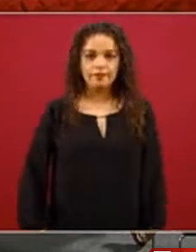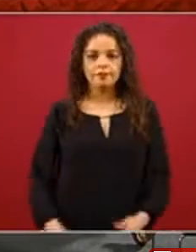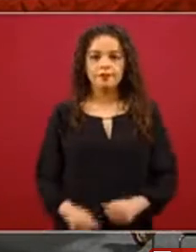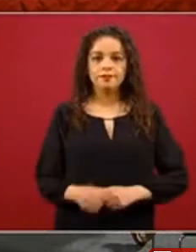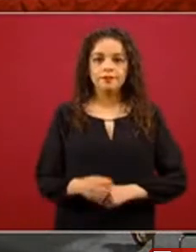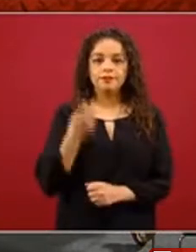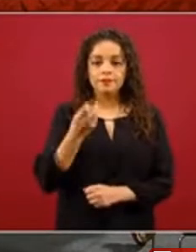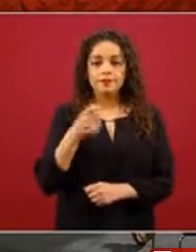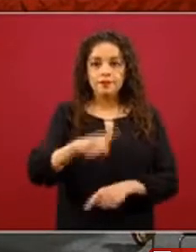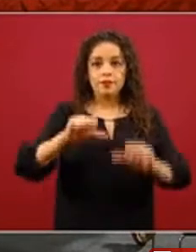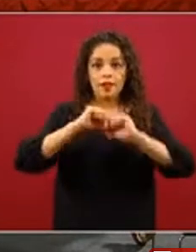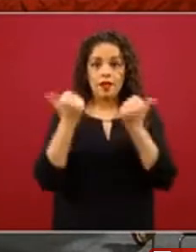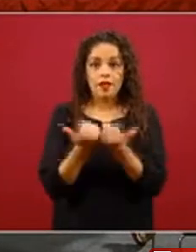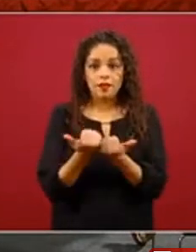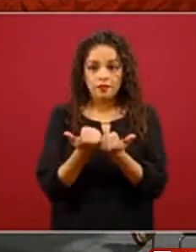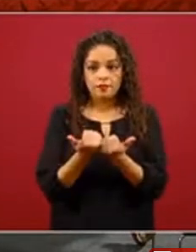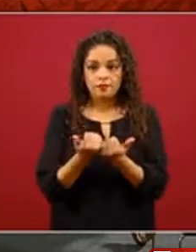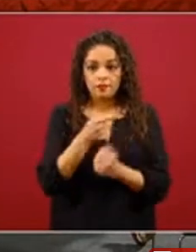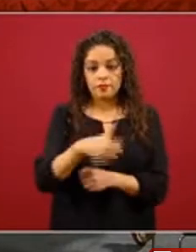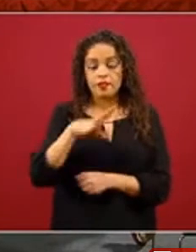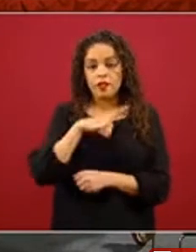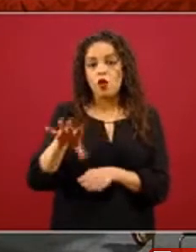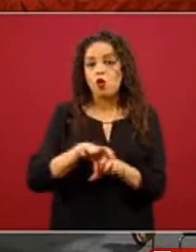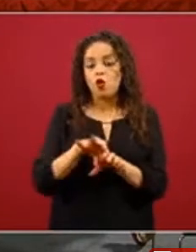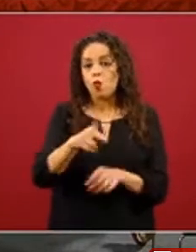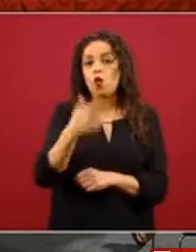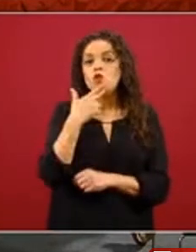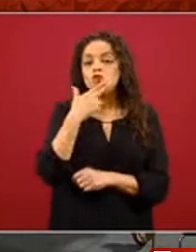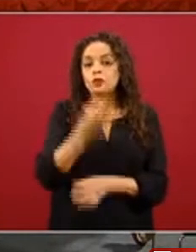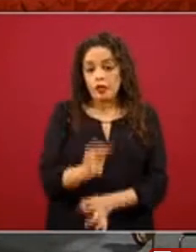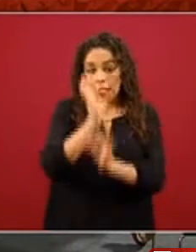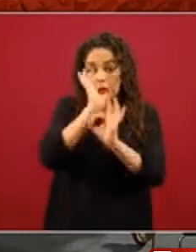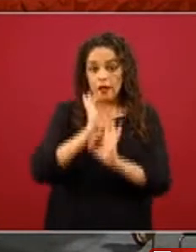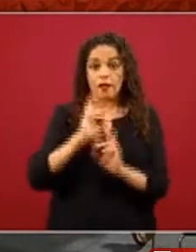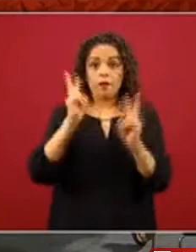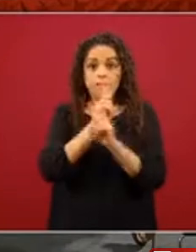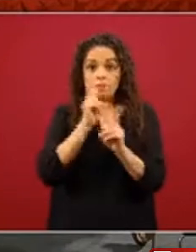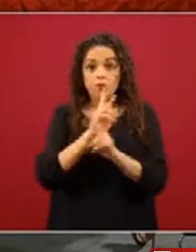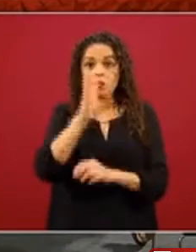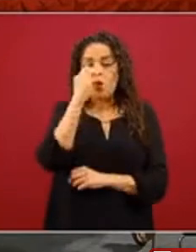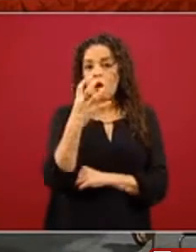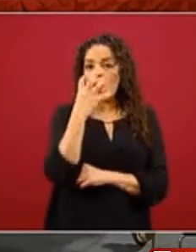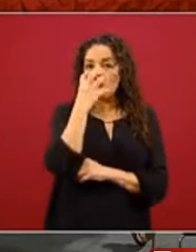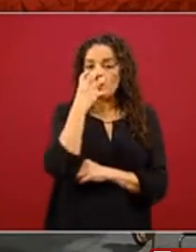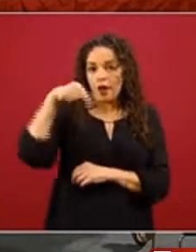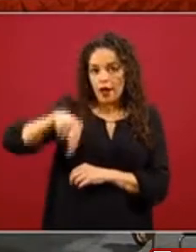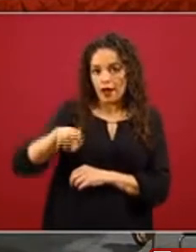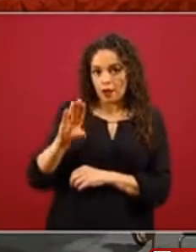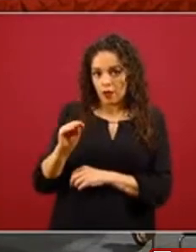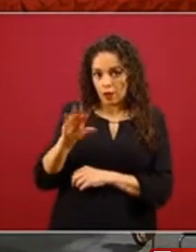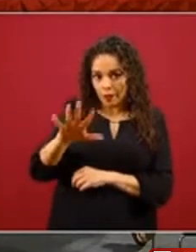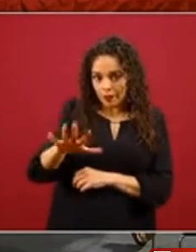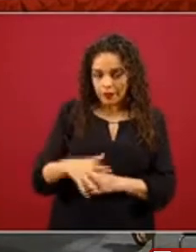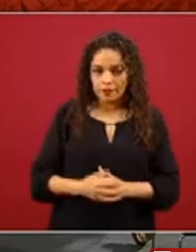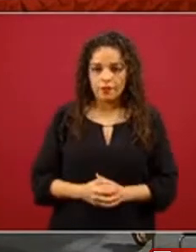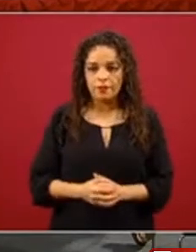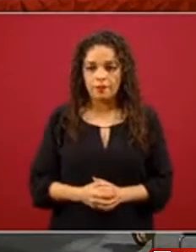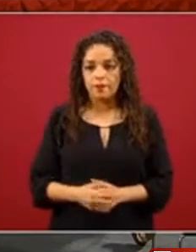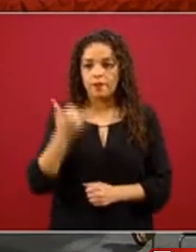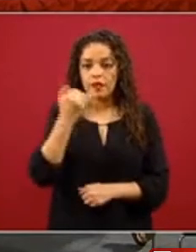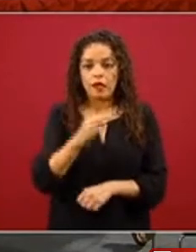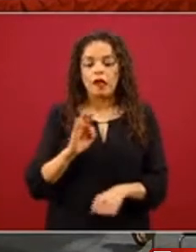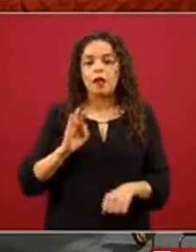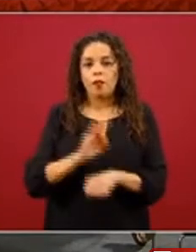estas áreas donde se recomienda el uso de respiradores o mascarillas N95 o su equivalente. Y la protección